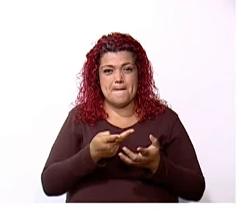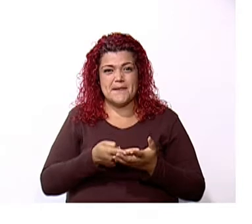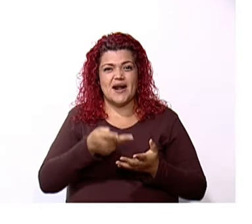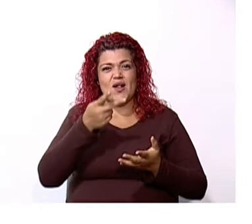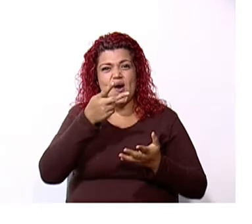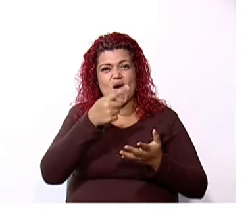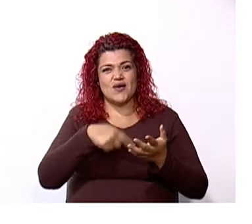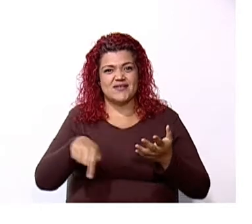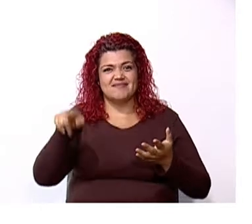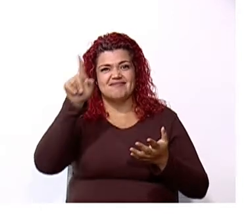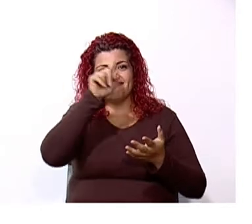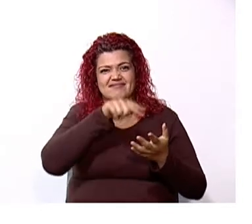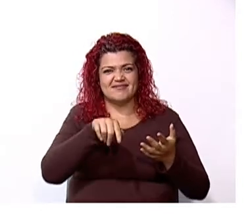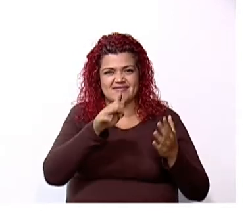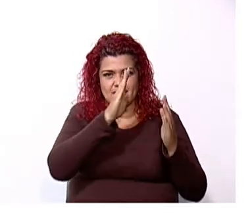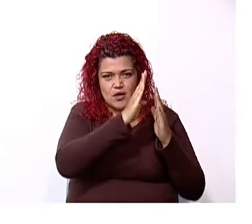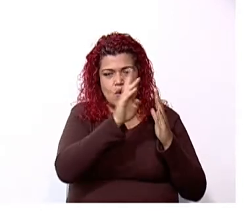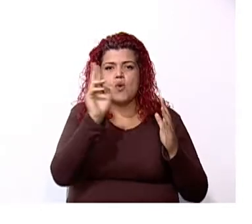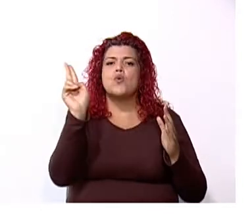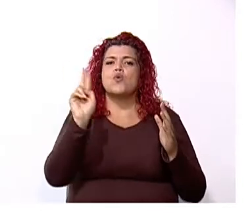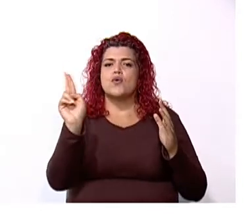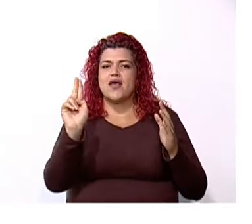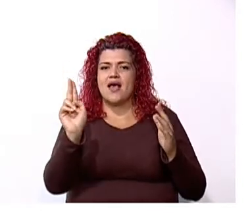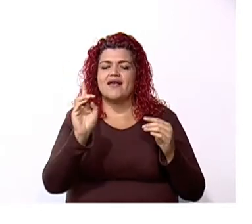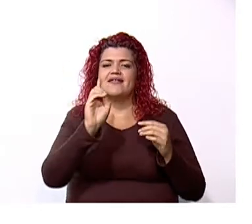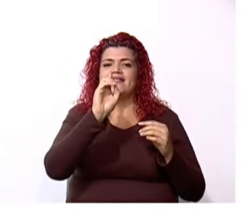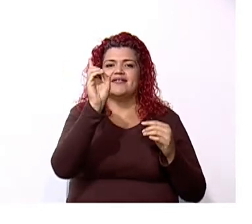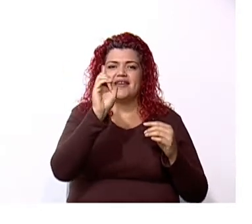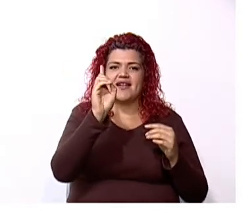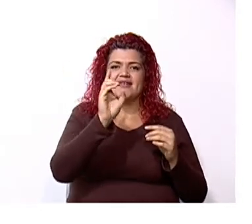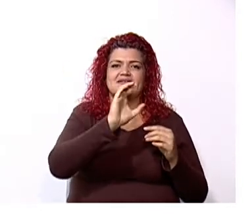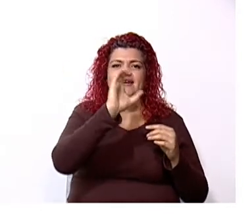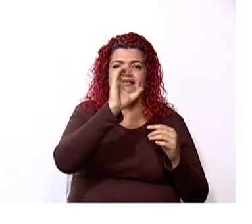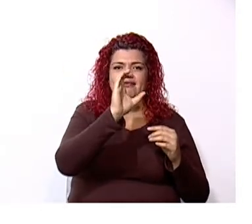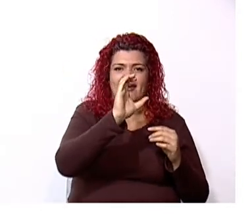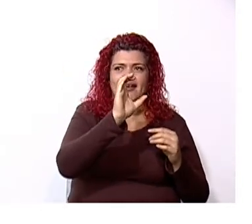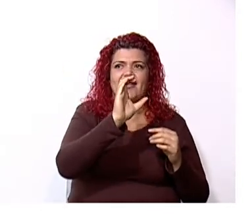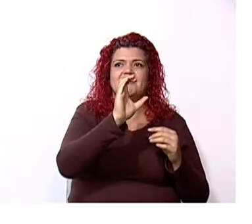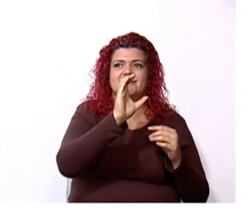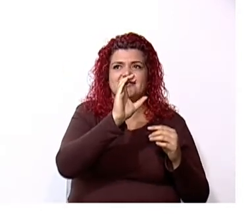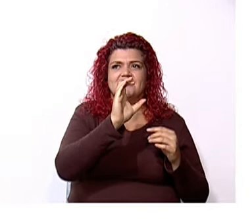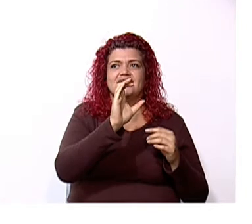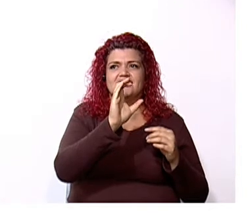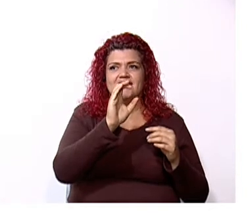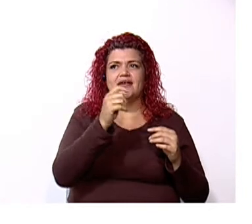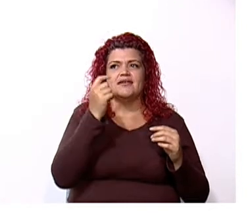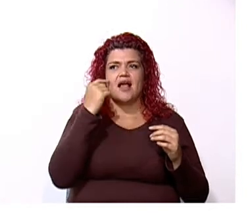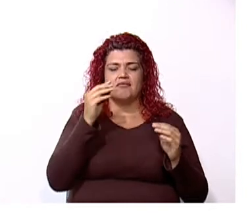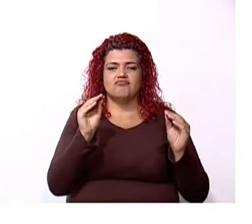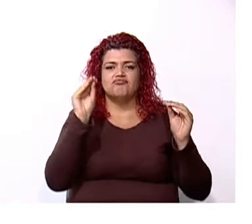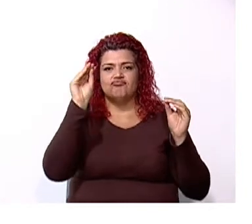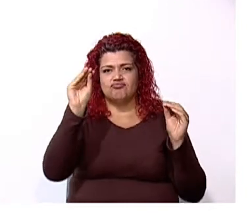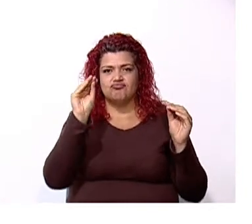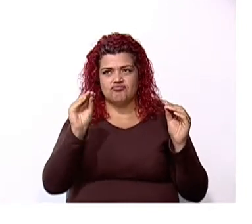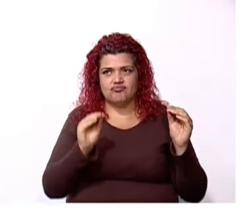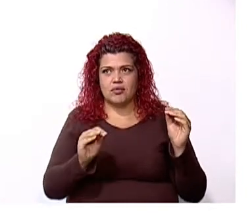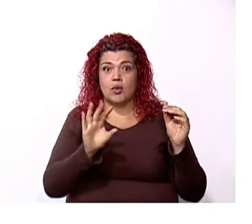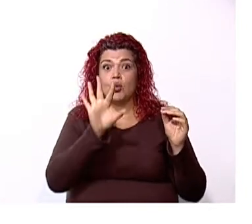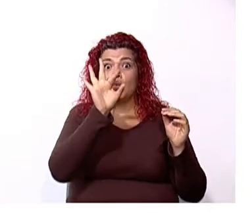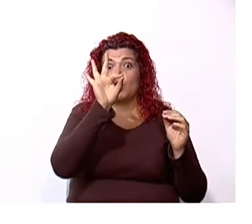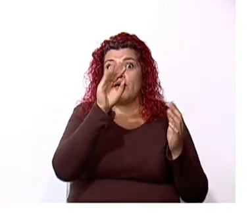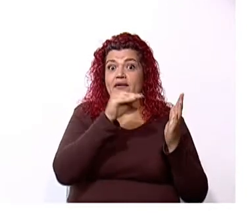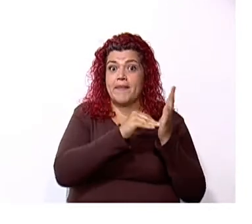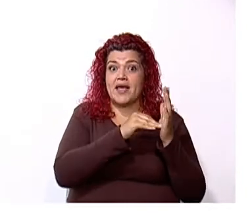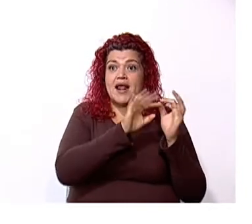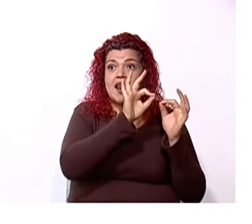Entonces, vean la cajita de valores, unidades, decenas y centenas. Entonces, vamos a empezar a ir colocando. Colocamos 9000.